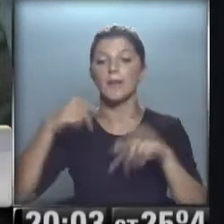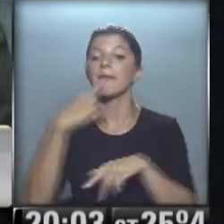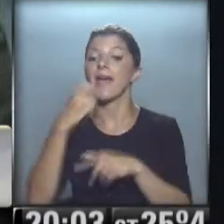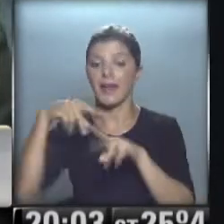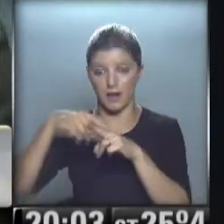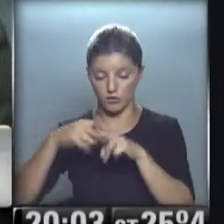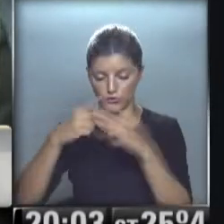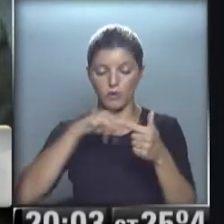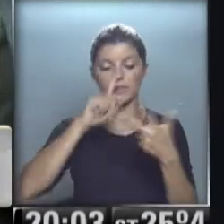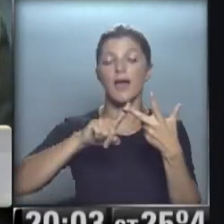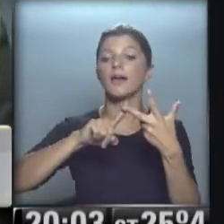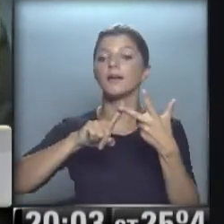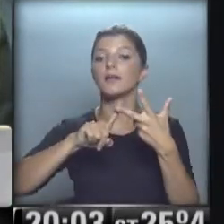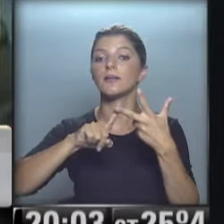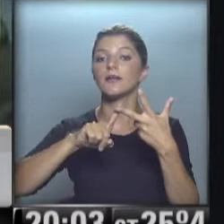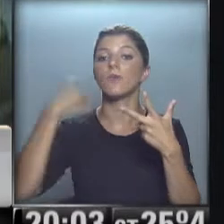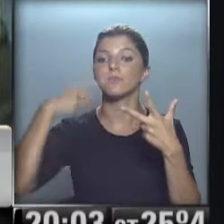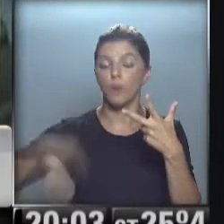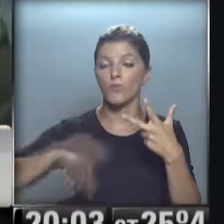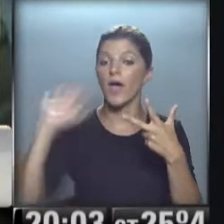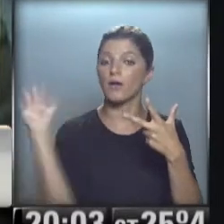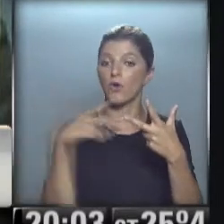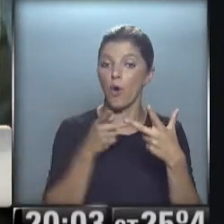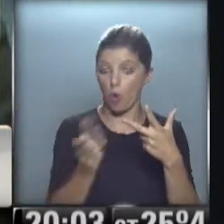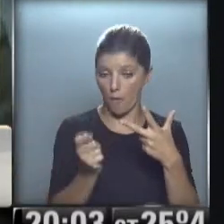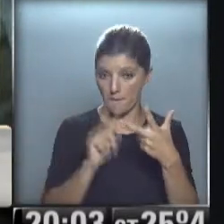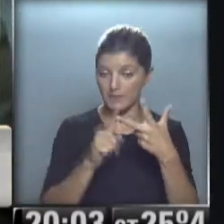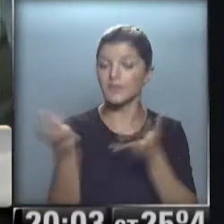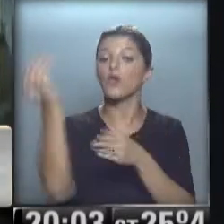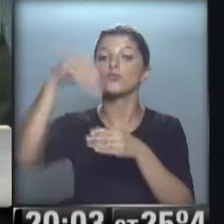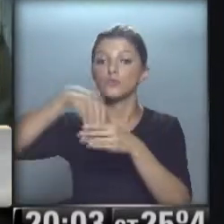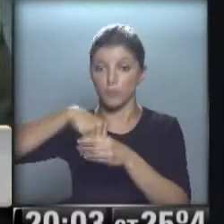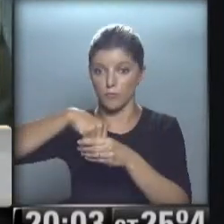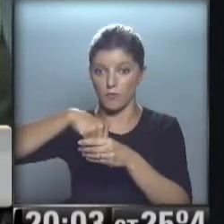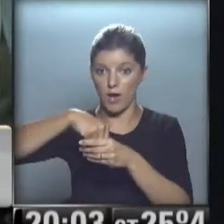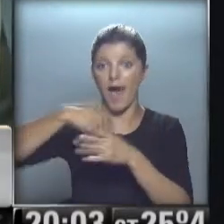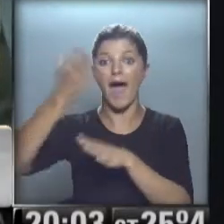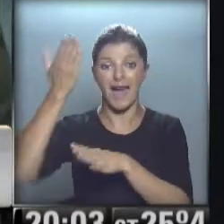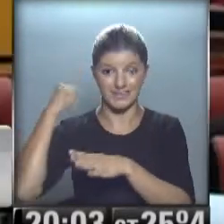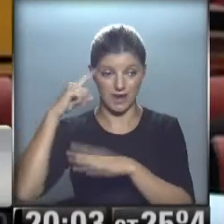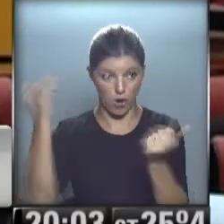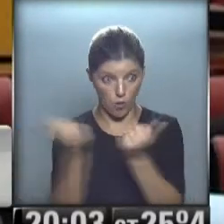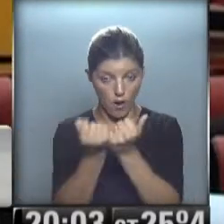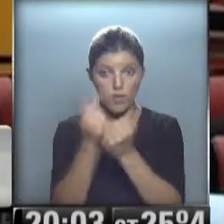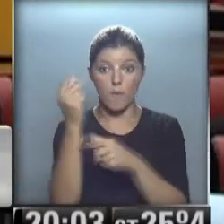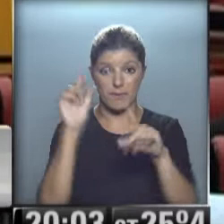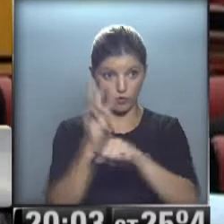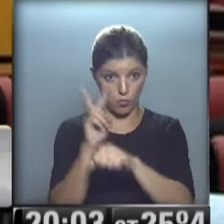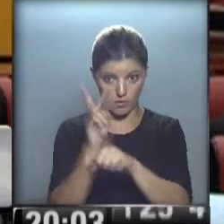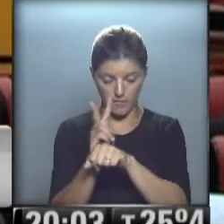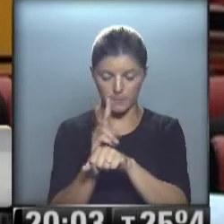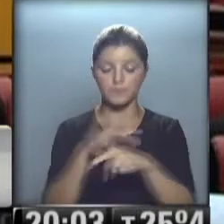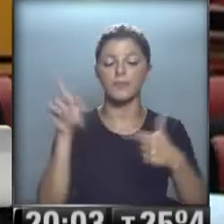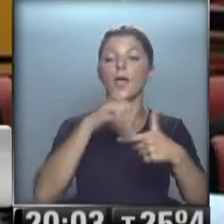lado, con los bienes de consumo masivo incluidos en el programa de precios cuidados. Para los insumos de